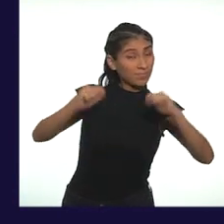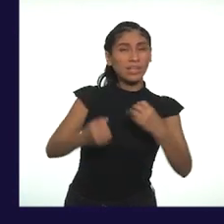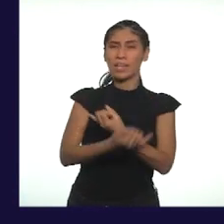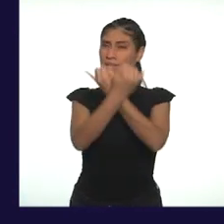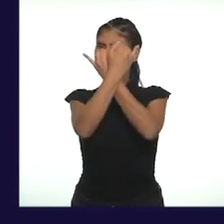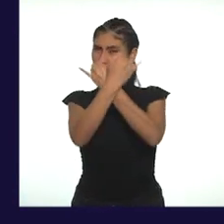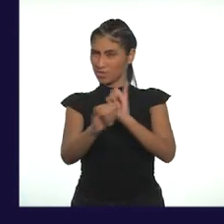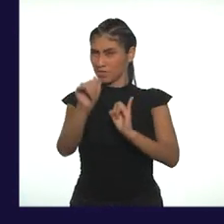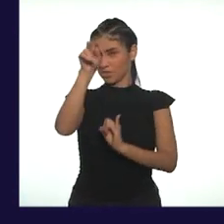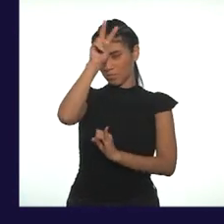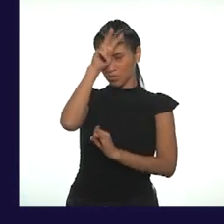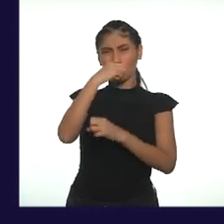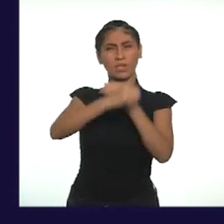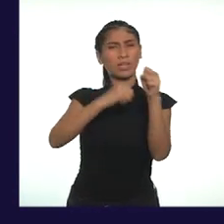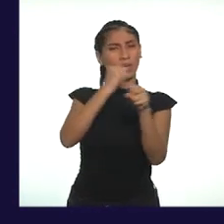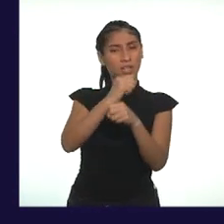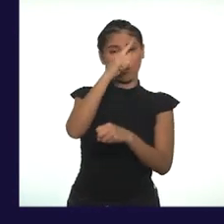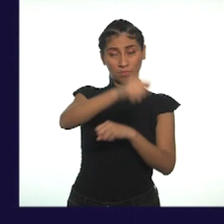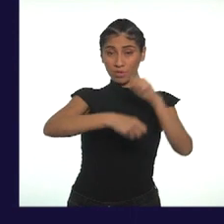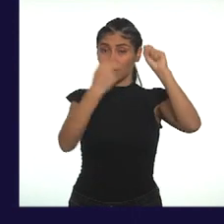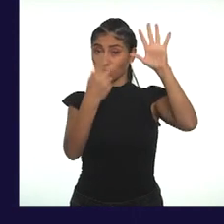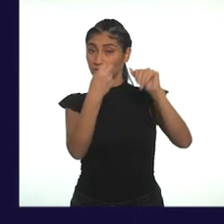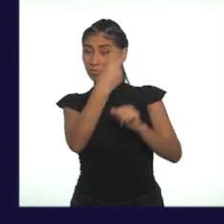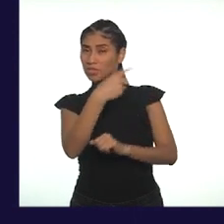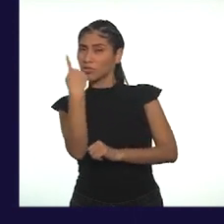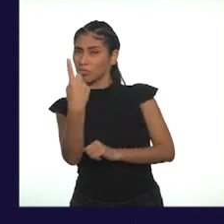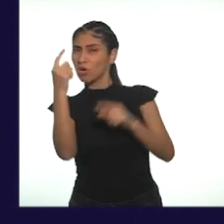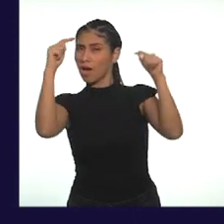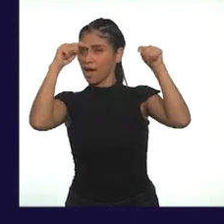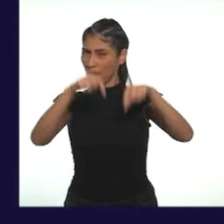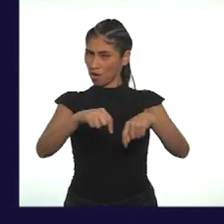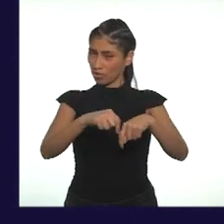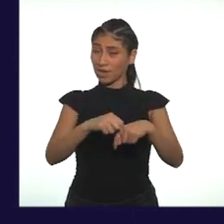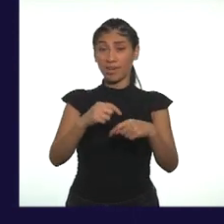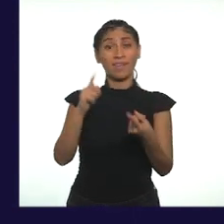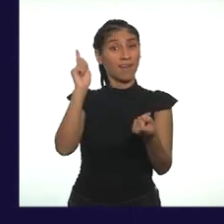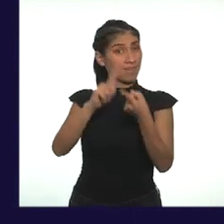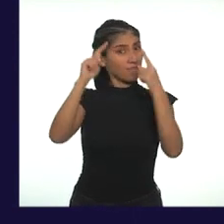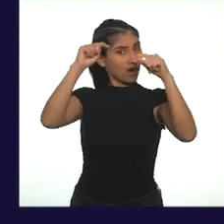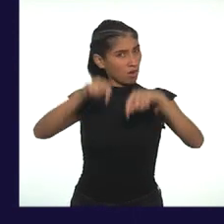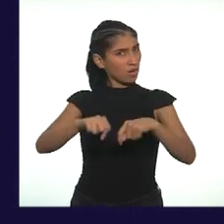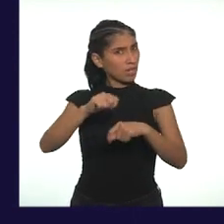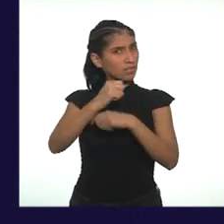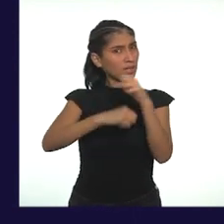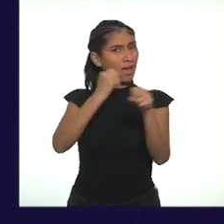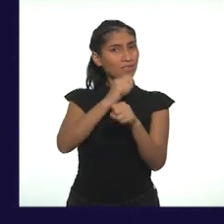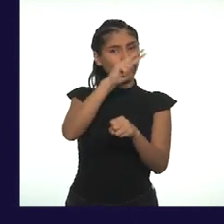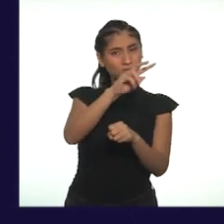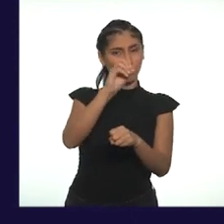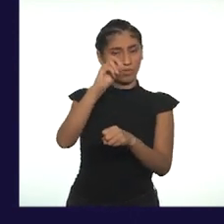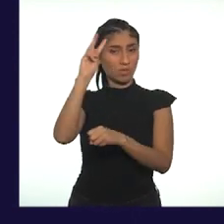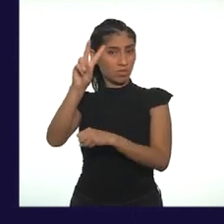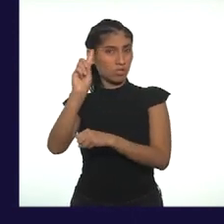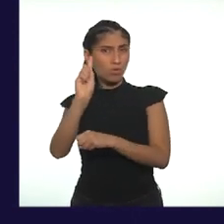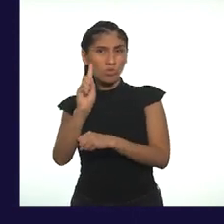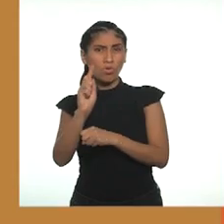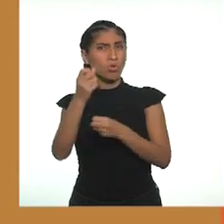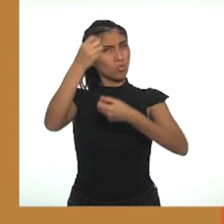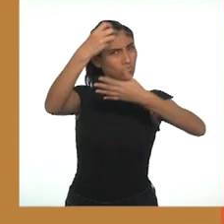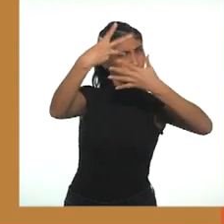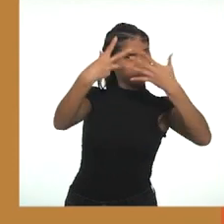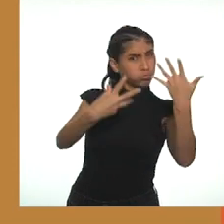la independencia fue en 1821. Ahora es el año 2021. Han pasado 200